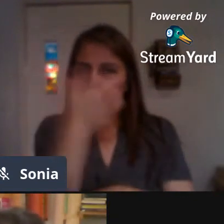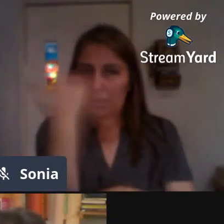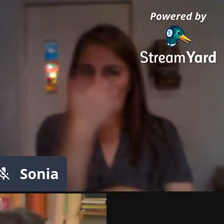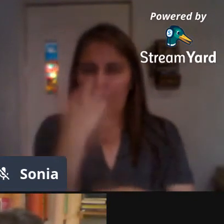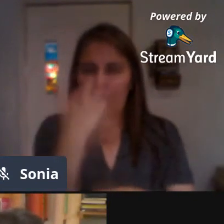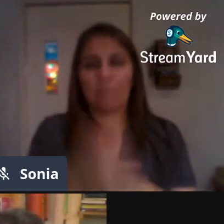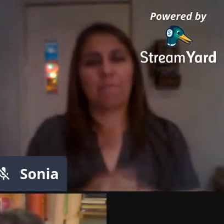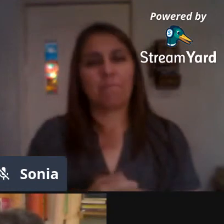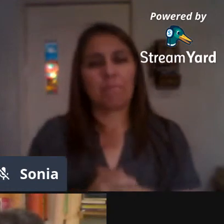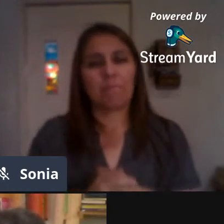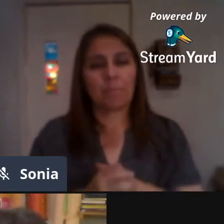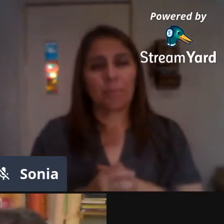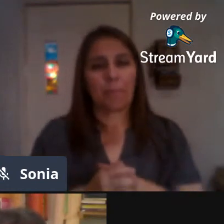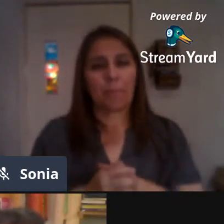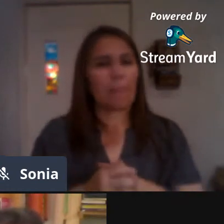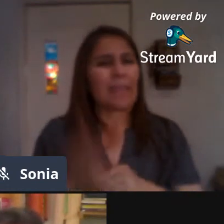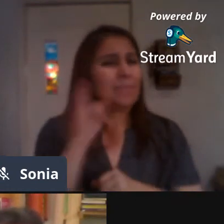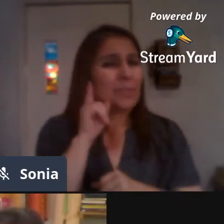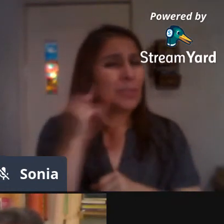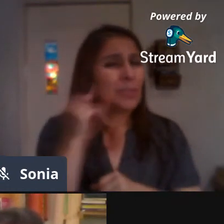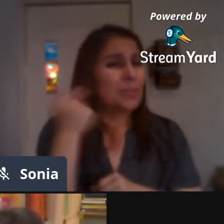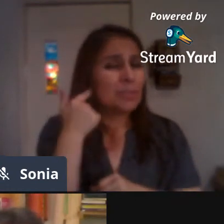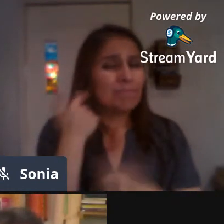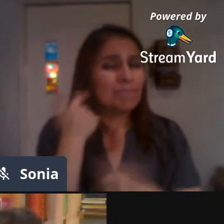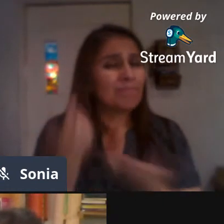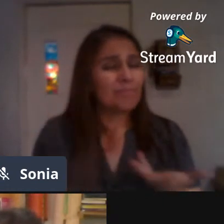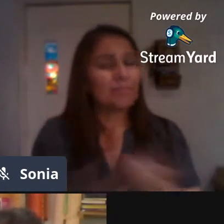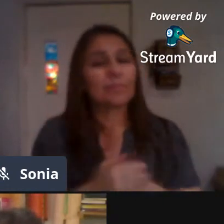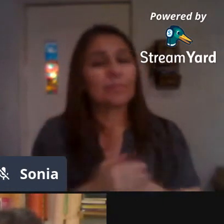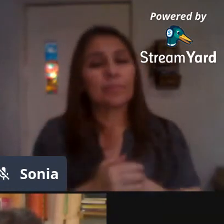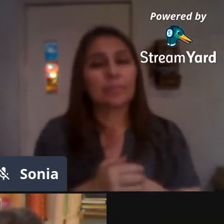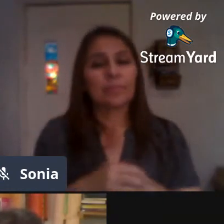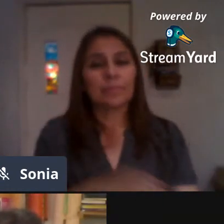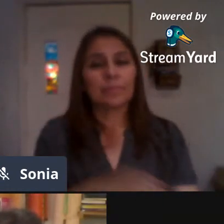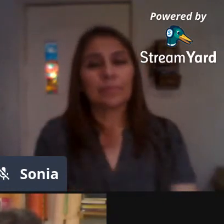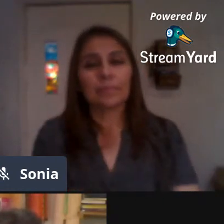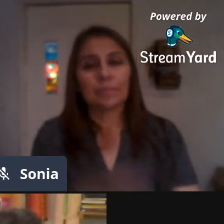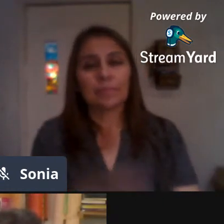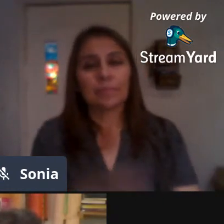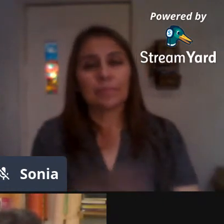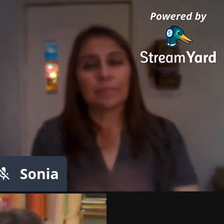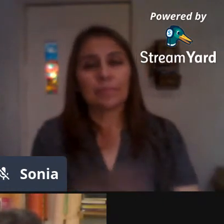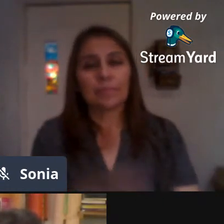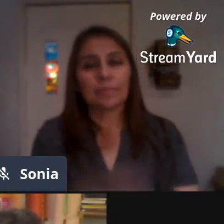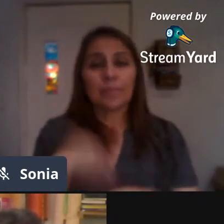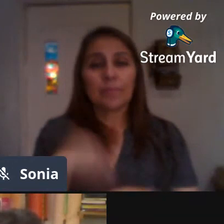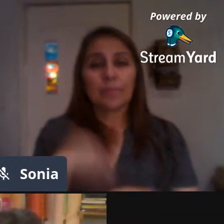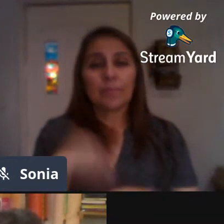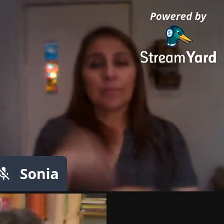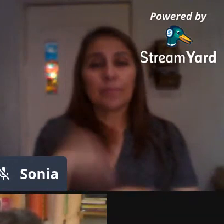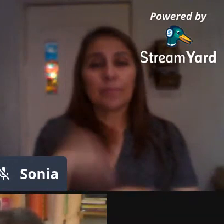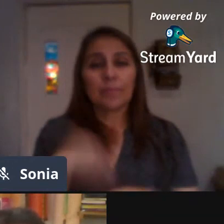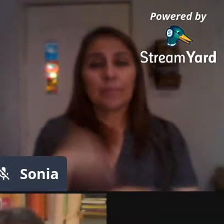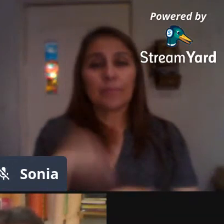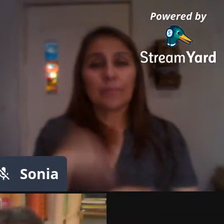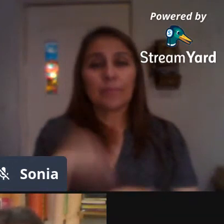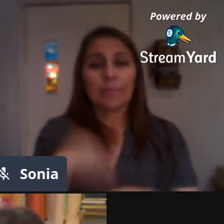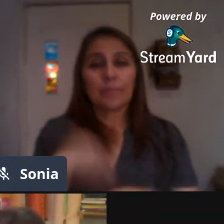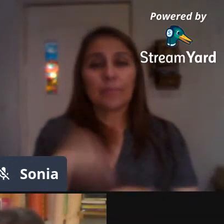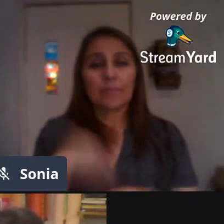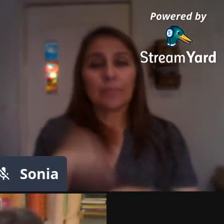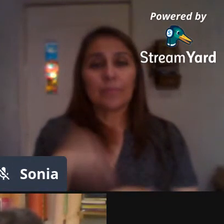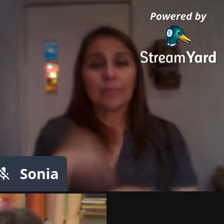no te estoy escuchando aduana y ya me escuchas si te lo vuelvo a repetir